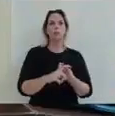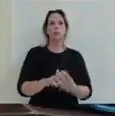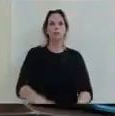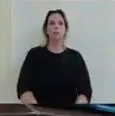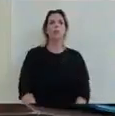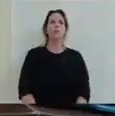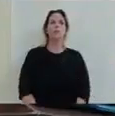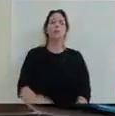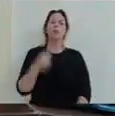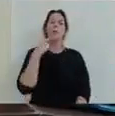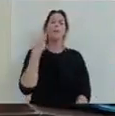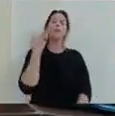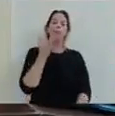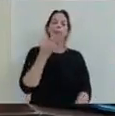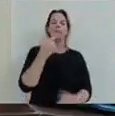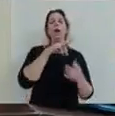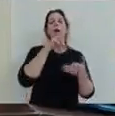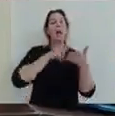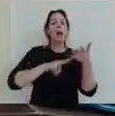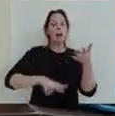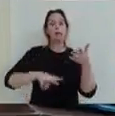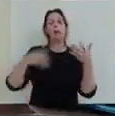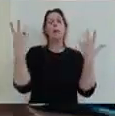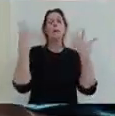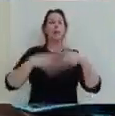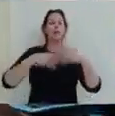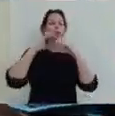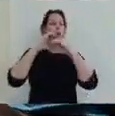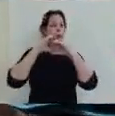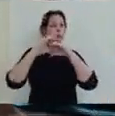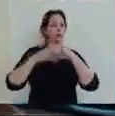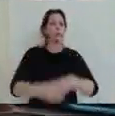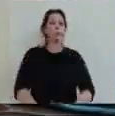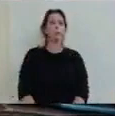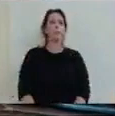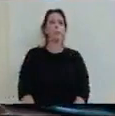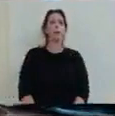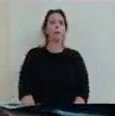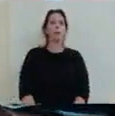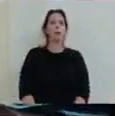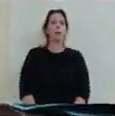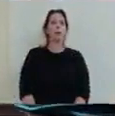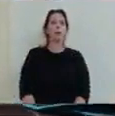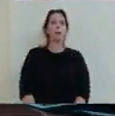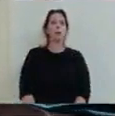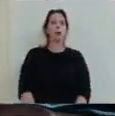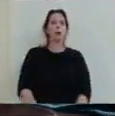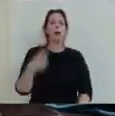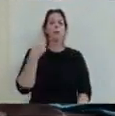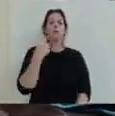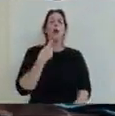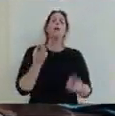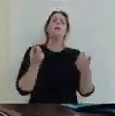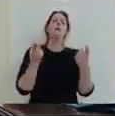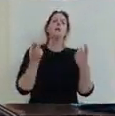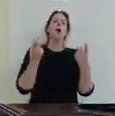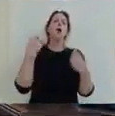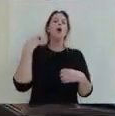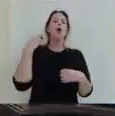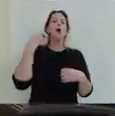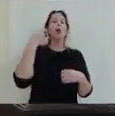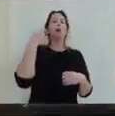de las partidas. Proyecto de comunicación. Visto la necesidad permanente y la obligación del Consejo Deliberante de contar con